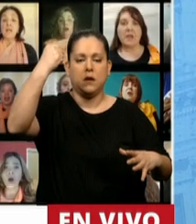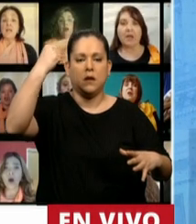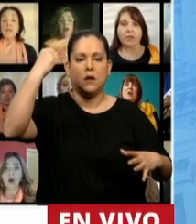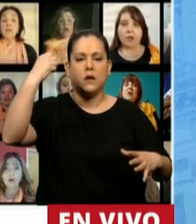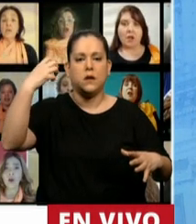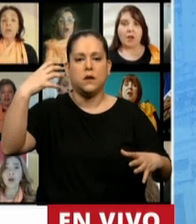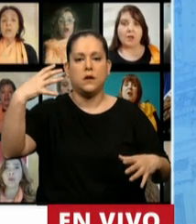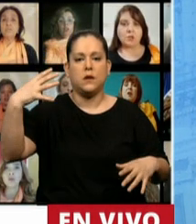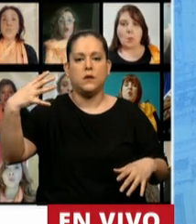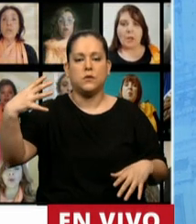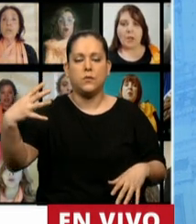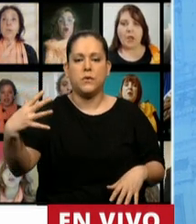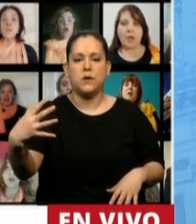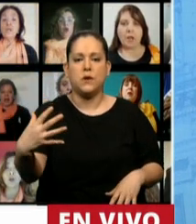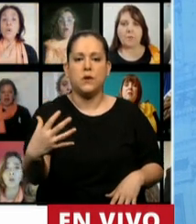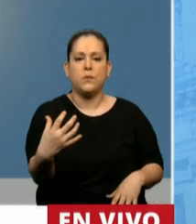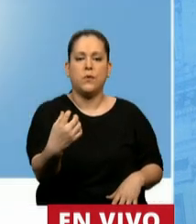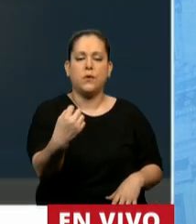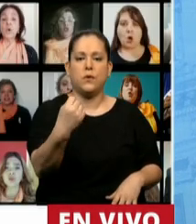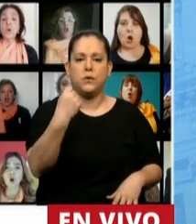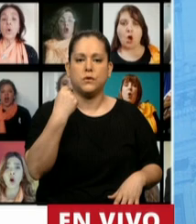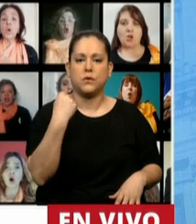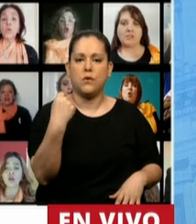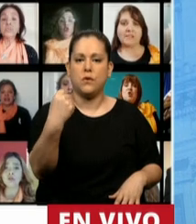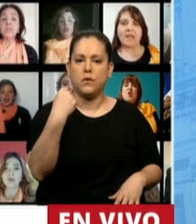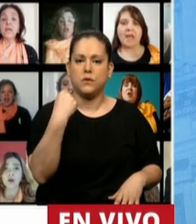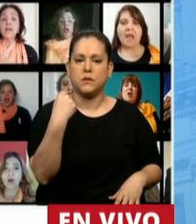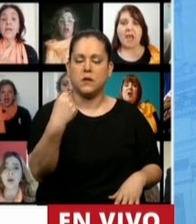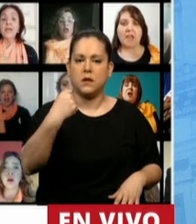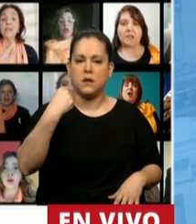conseguir que suos